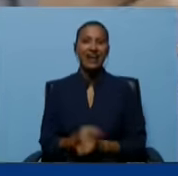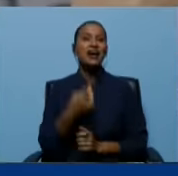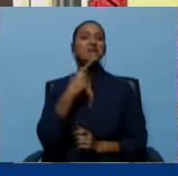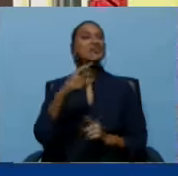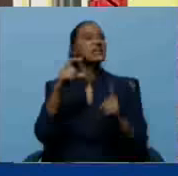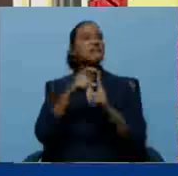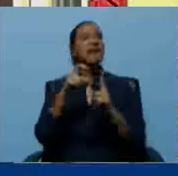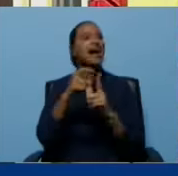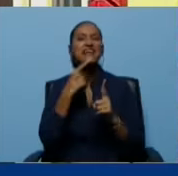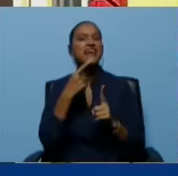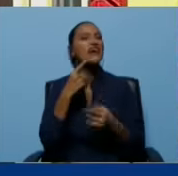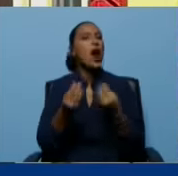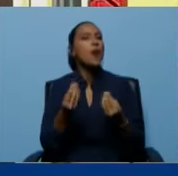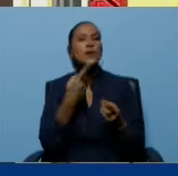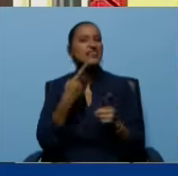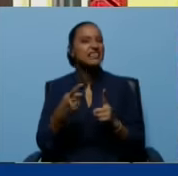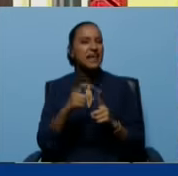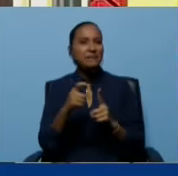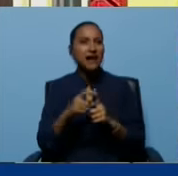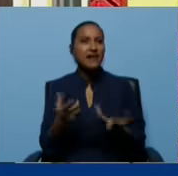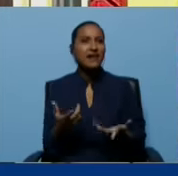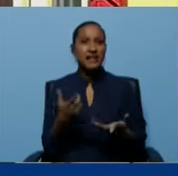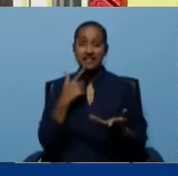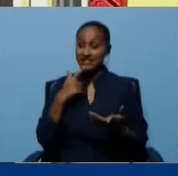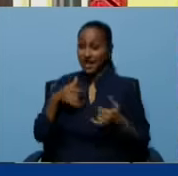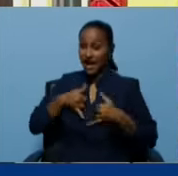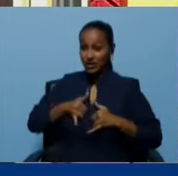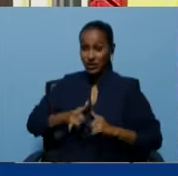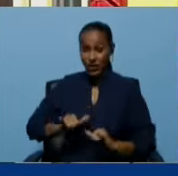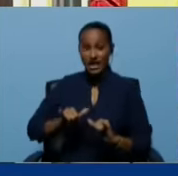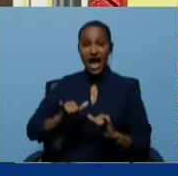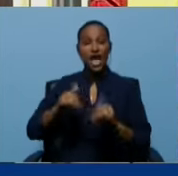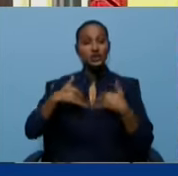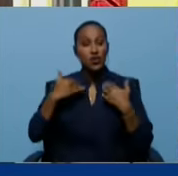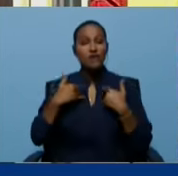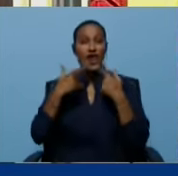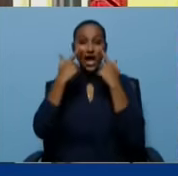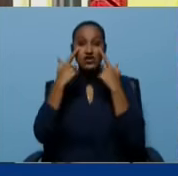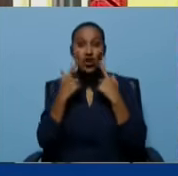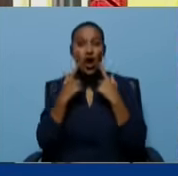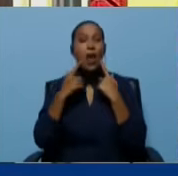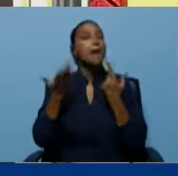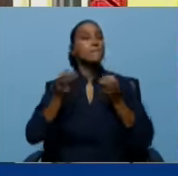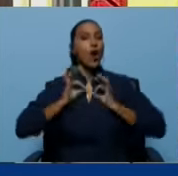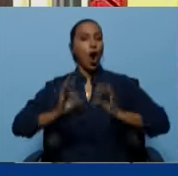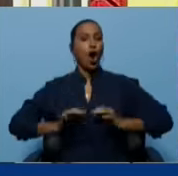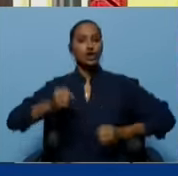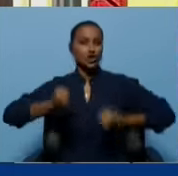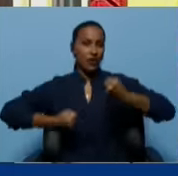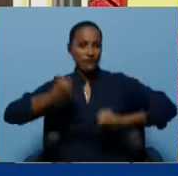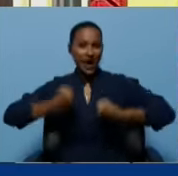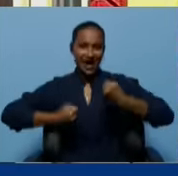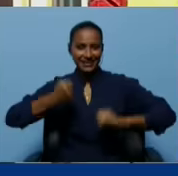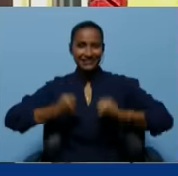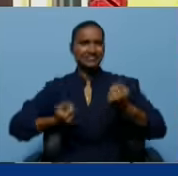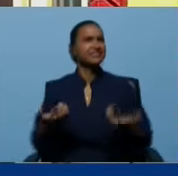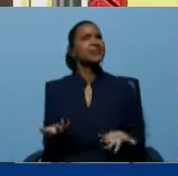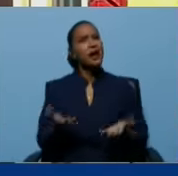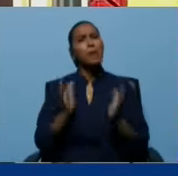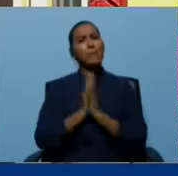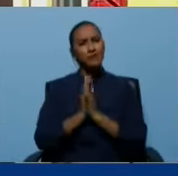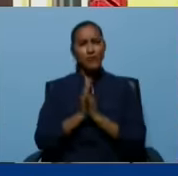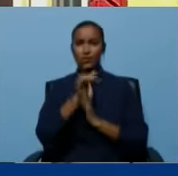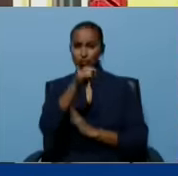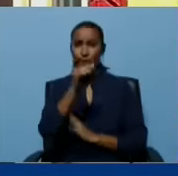dicho que su hija sufre y llora, ¿es por qué? Por un chofer. No sufras por